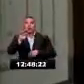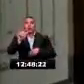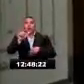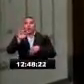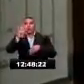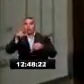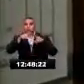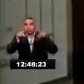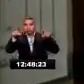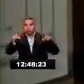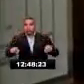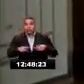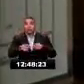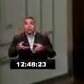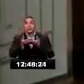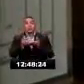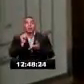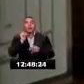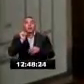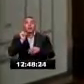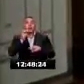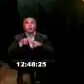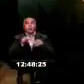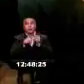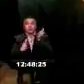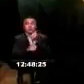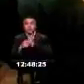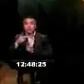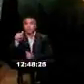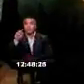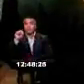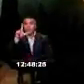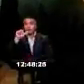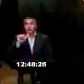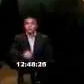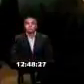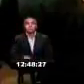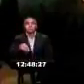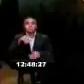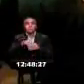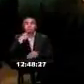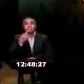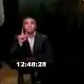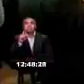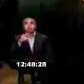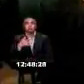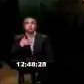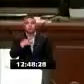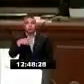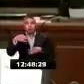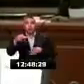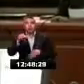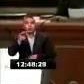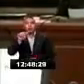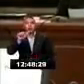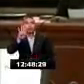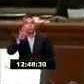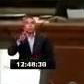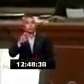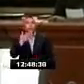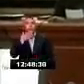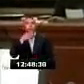entregó la ex asesora de rafael correa- pamela martínez sin embargo en su interior dijo no se sentía como hojas a4 sino